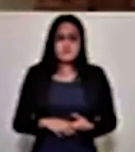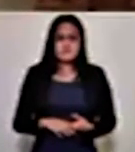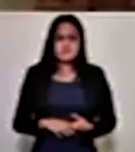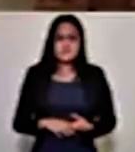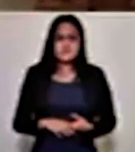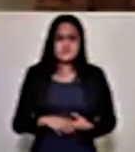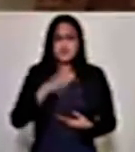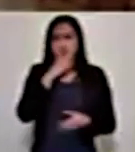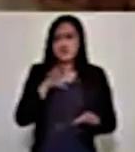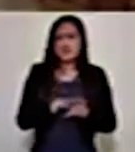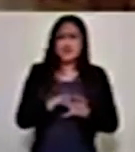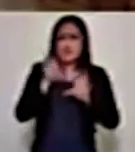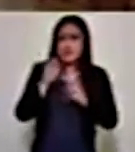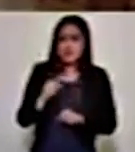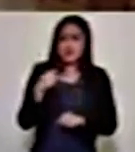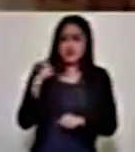está tomada la universidad?